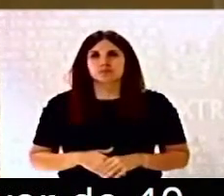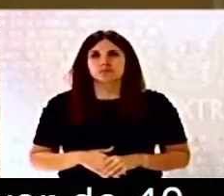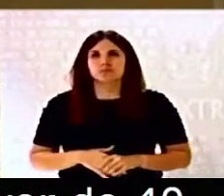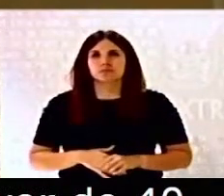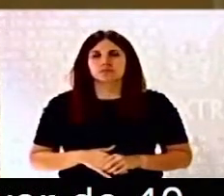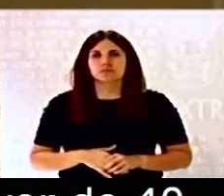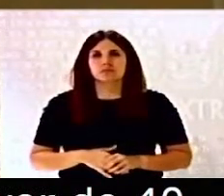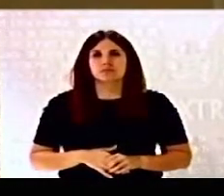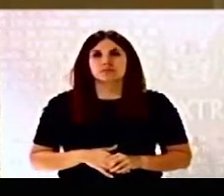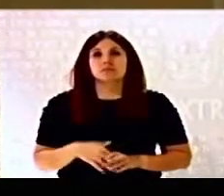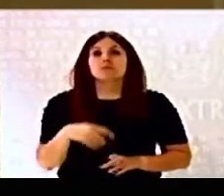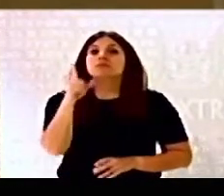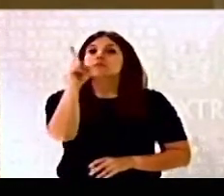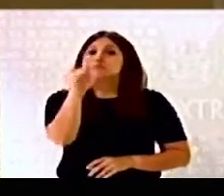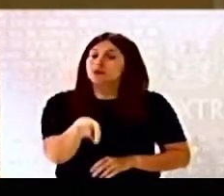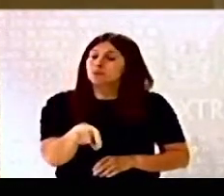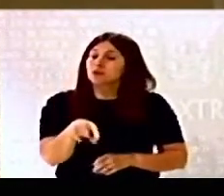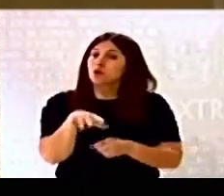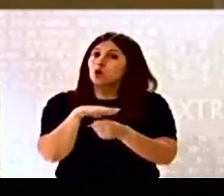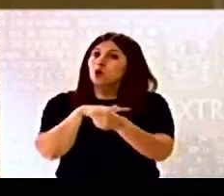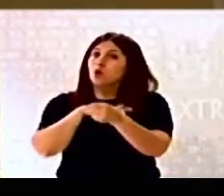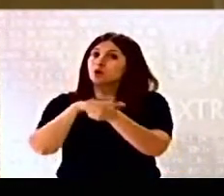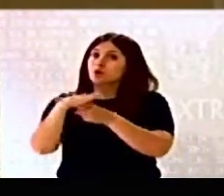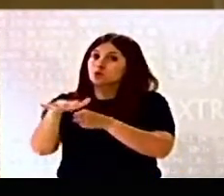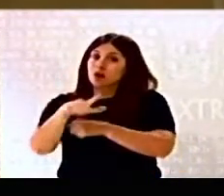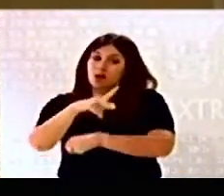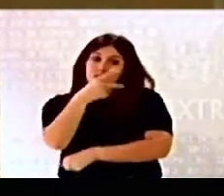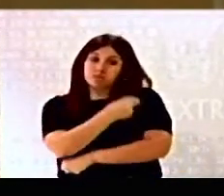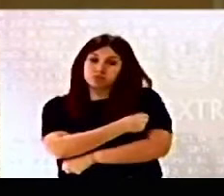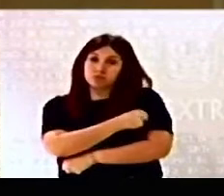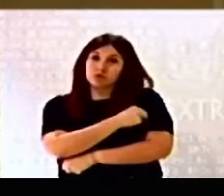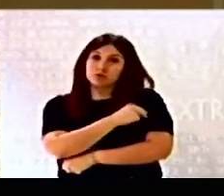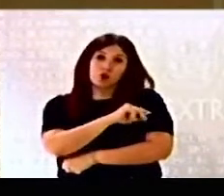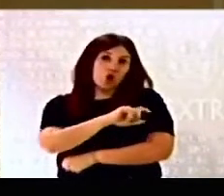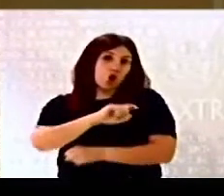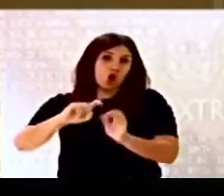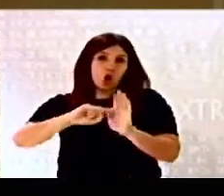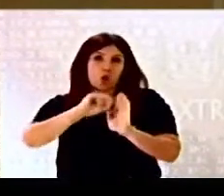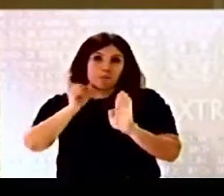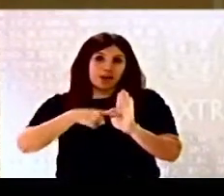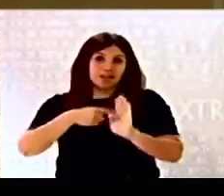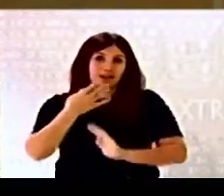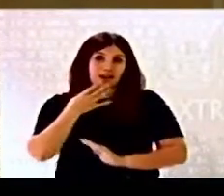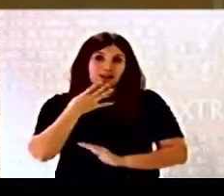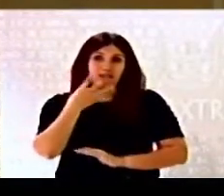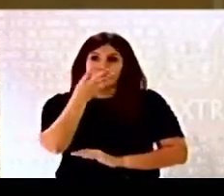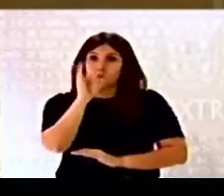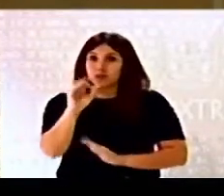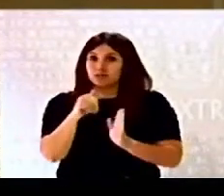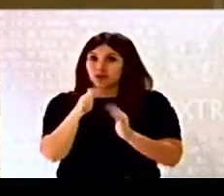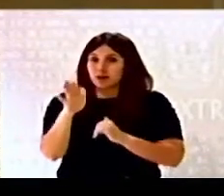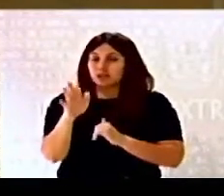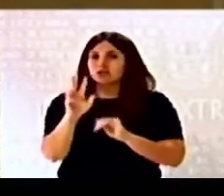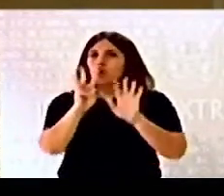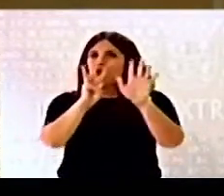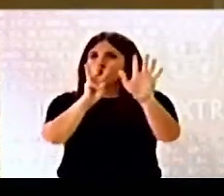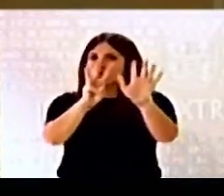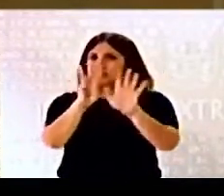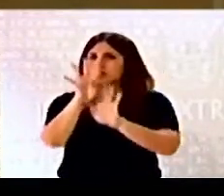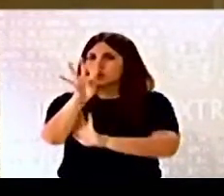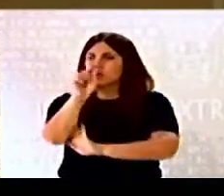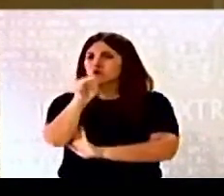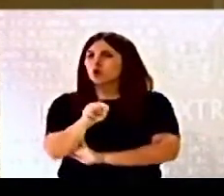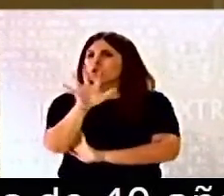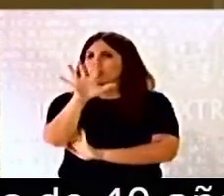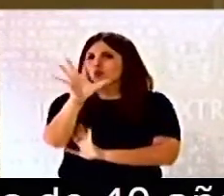y una cobertura a dosis completa en mayores de 40 años del 84,5%.